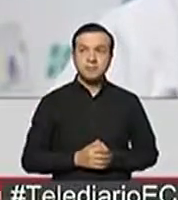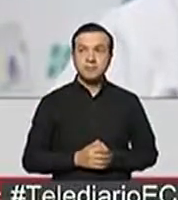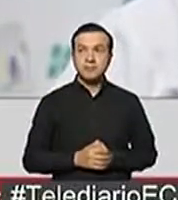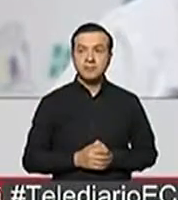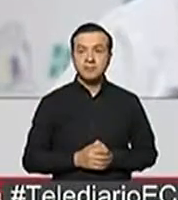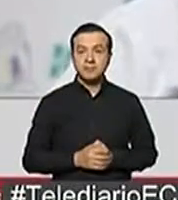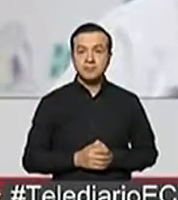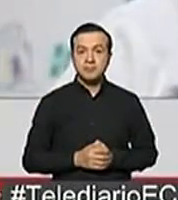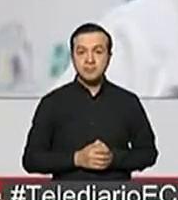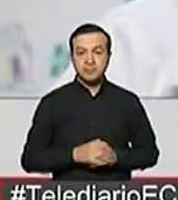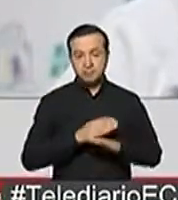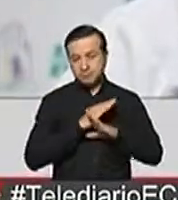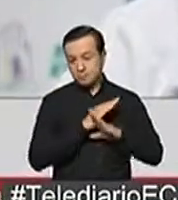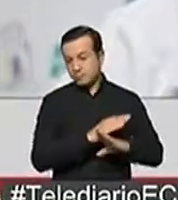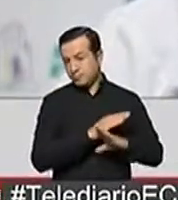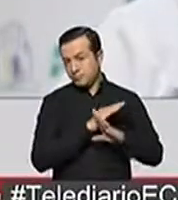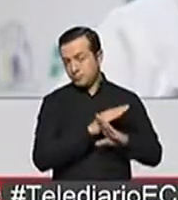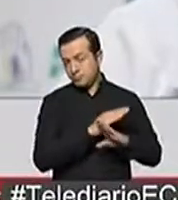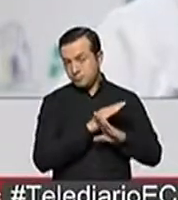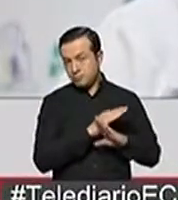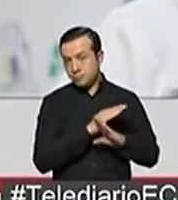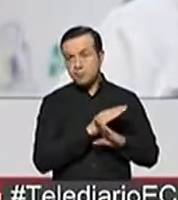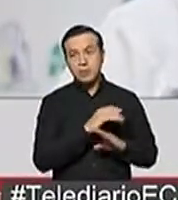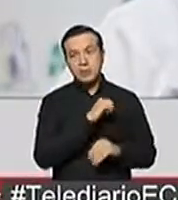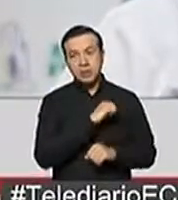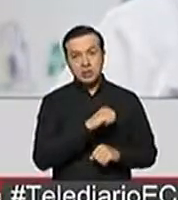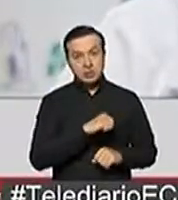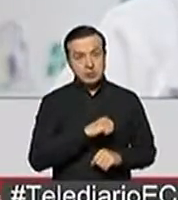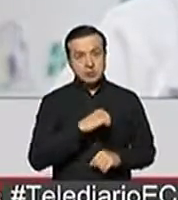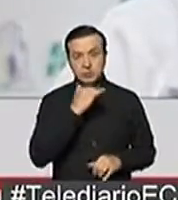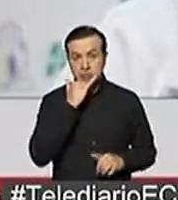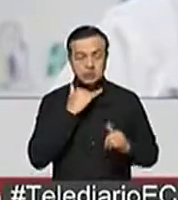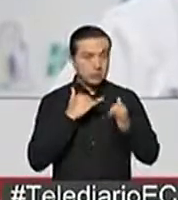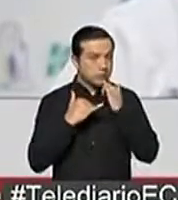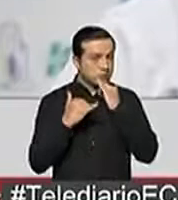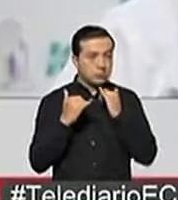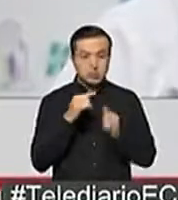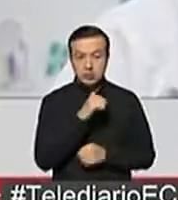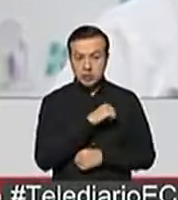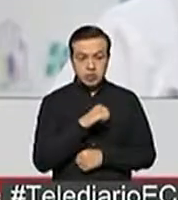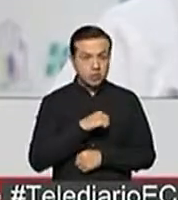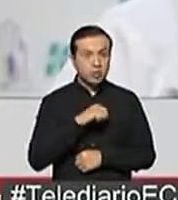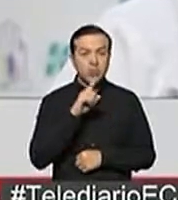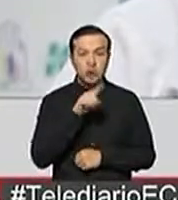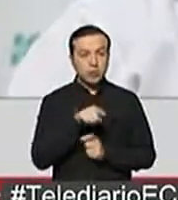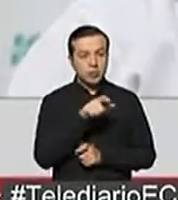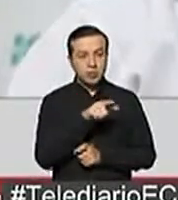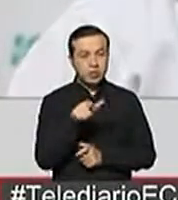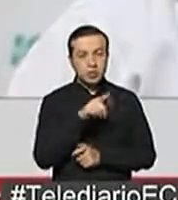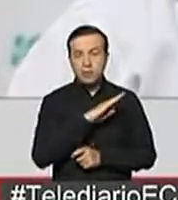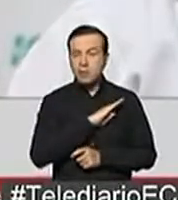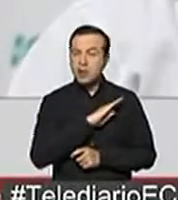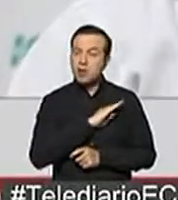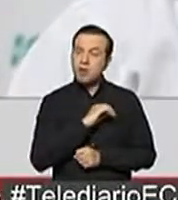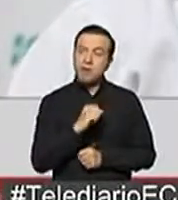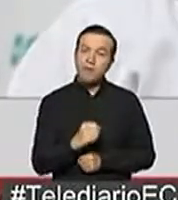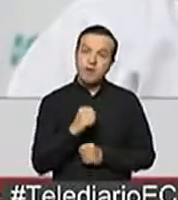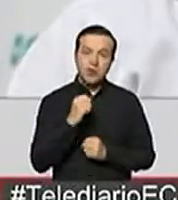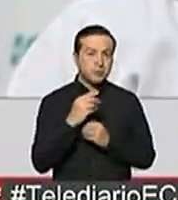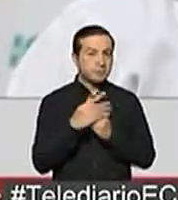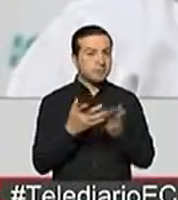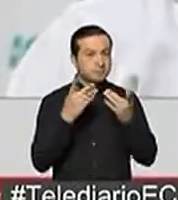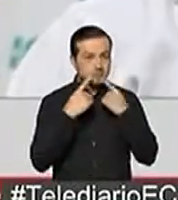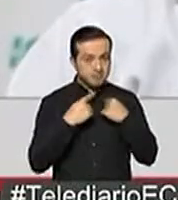Rechazamos rotundamente esta actitud, que sí lo llamamos una actitud cobarde. Esto ha sido una